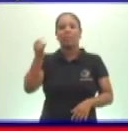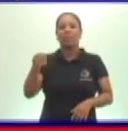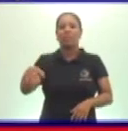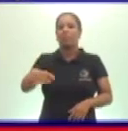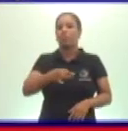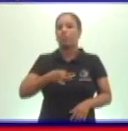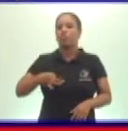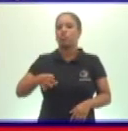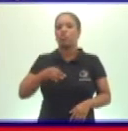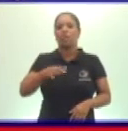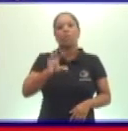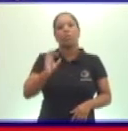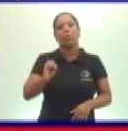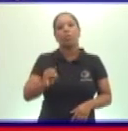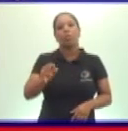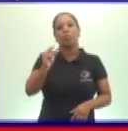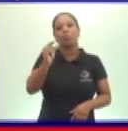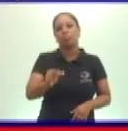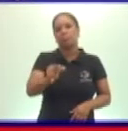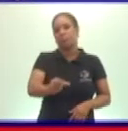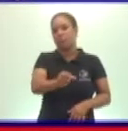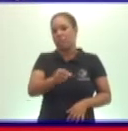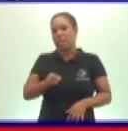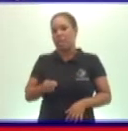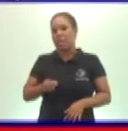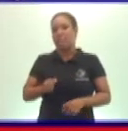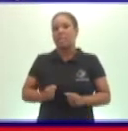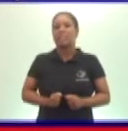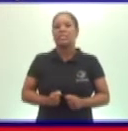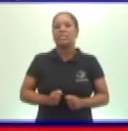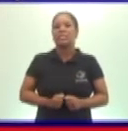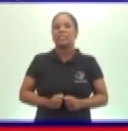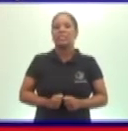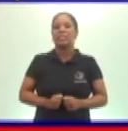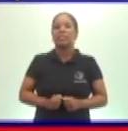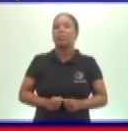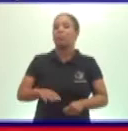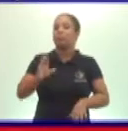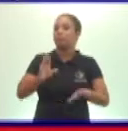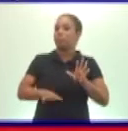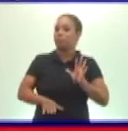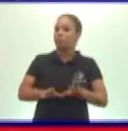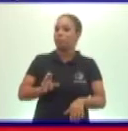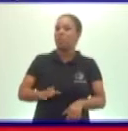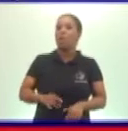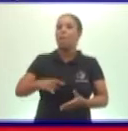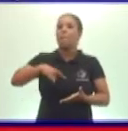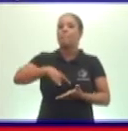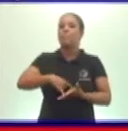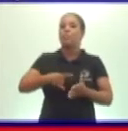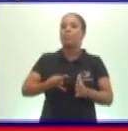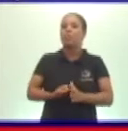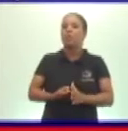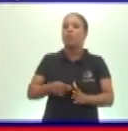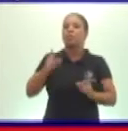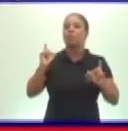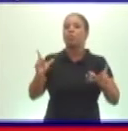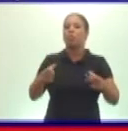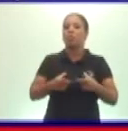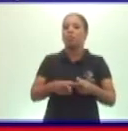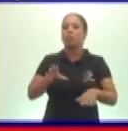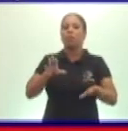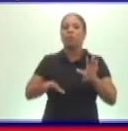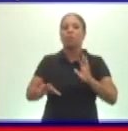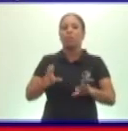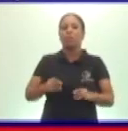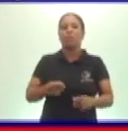Escuchen, según intereses sociales y clasistas, según el proyecto político que defienden, según el